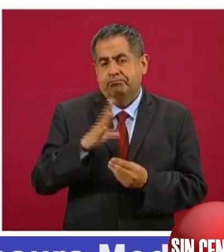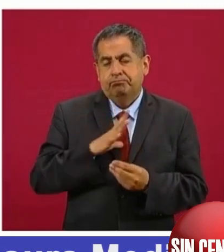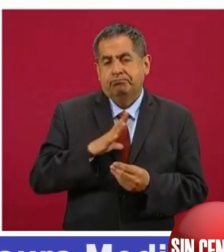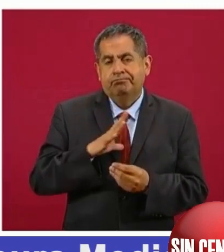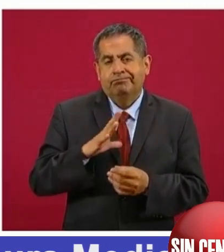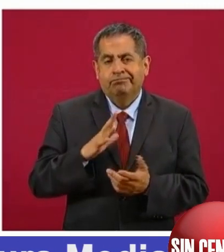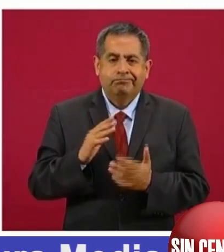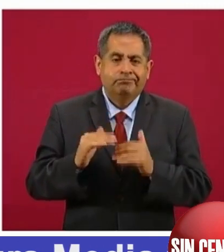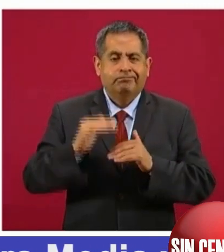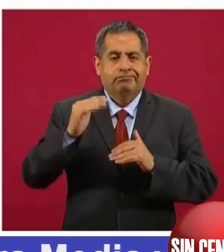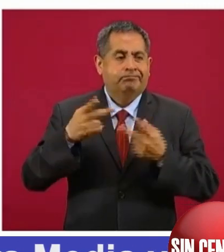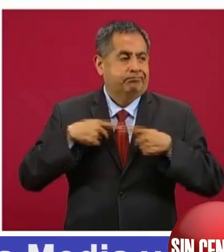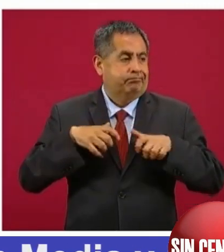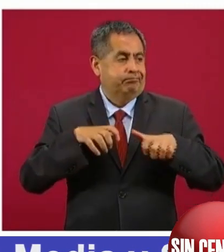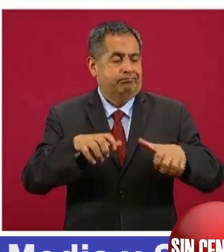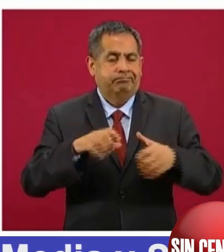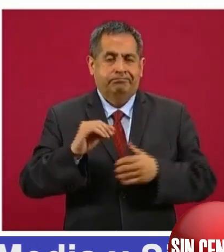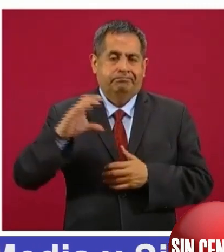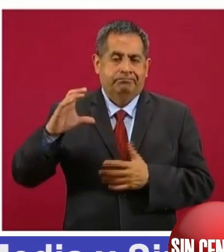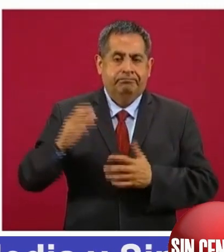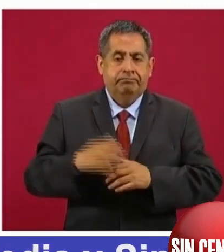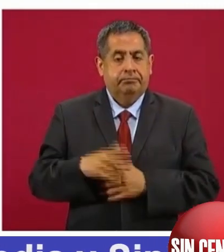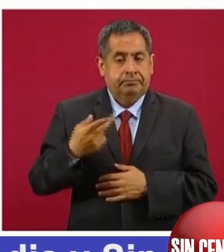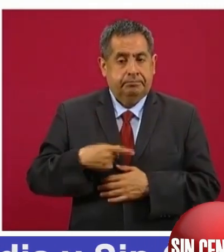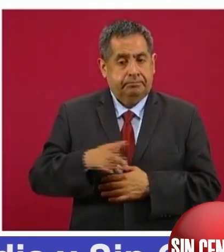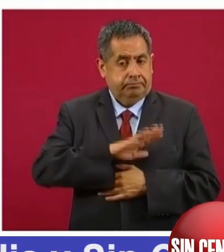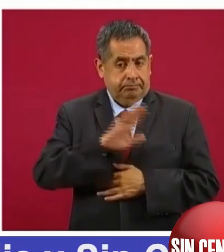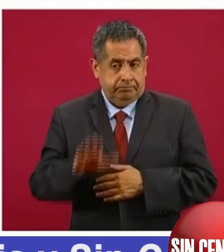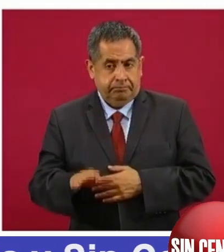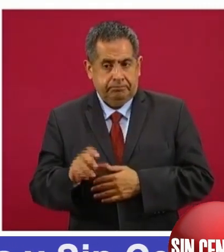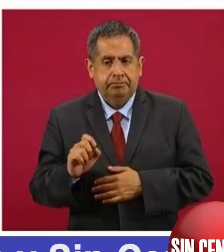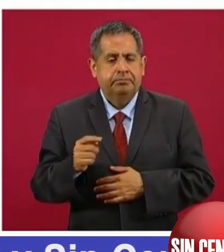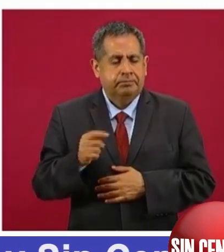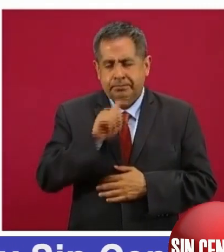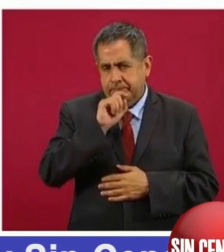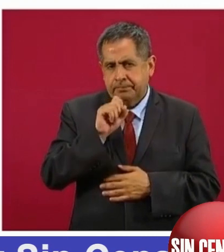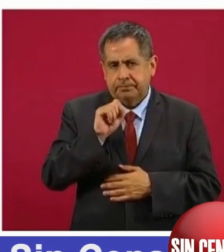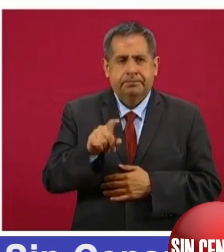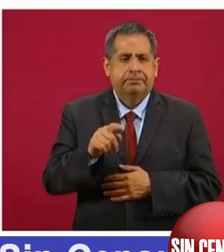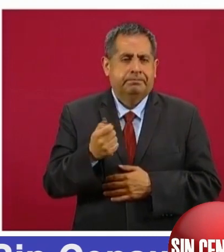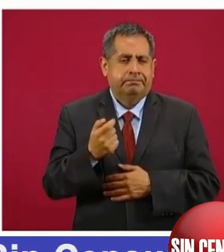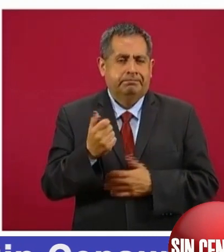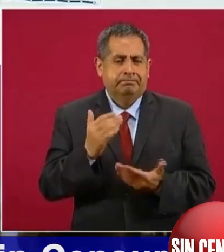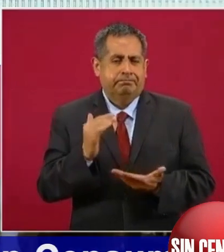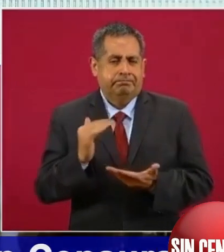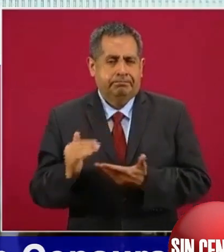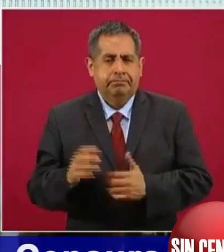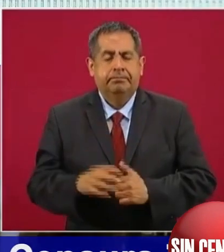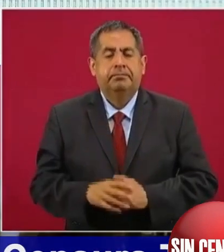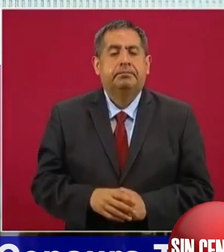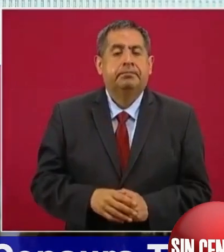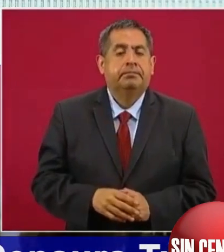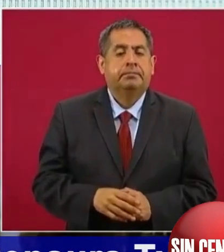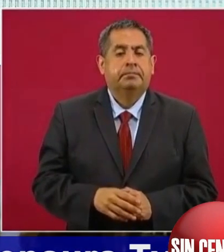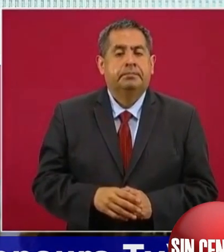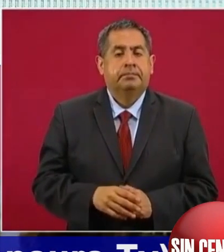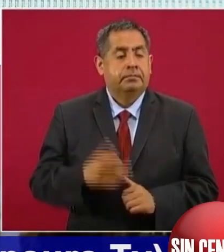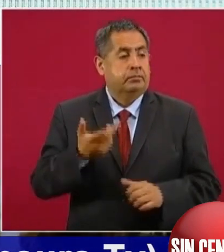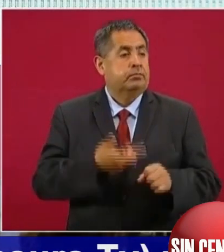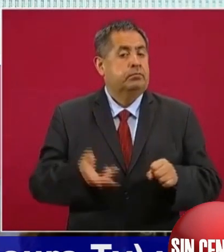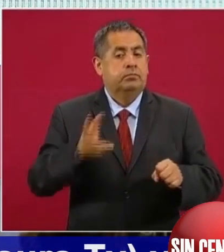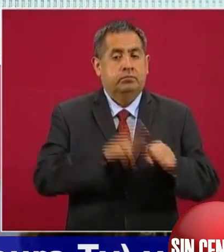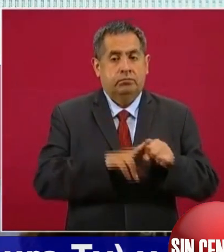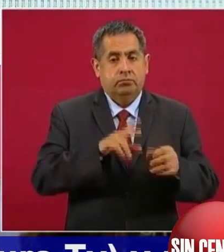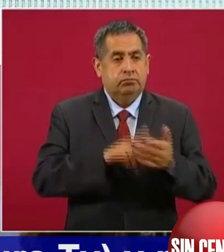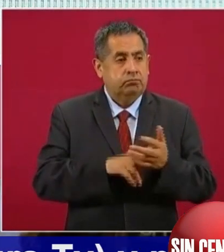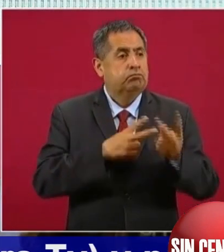con respecto a su población, y las defunciones se han ido reduciendo también de manera más acelerada. La siguiente. La hospitalización va en